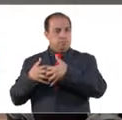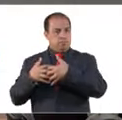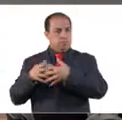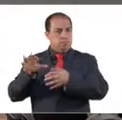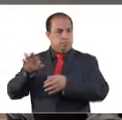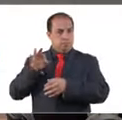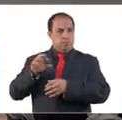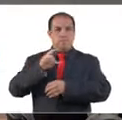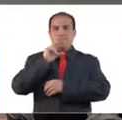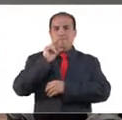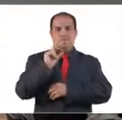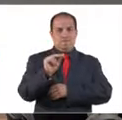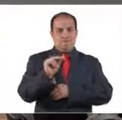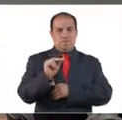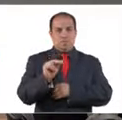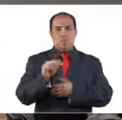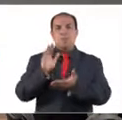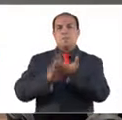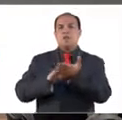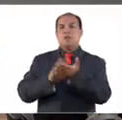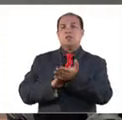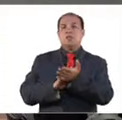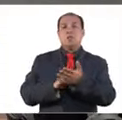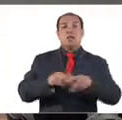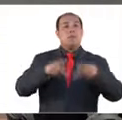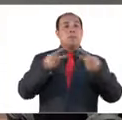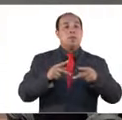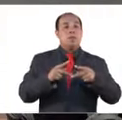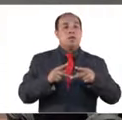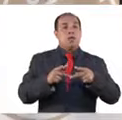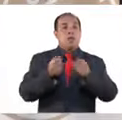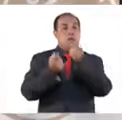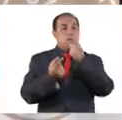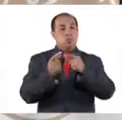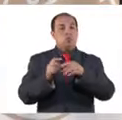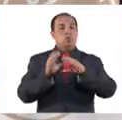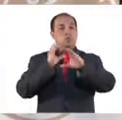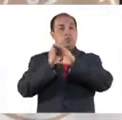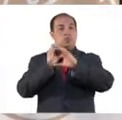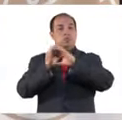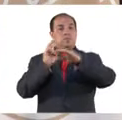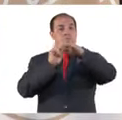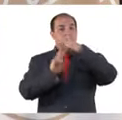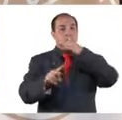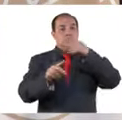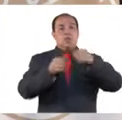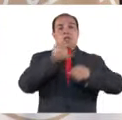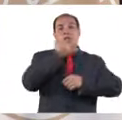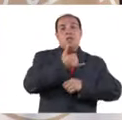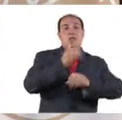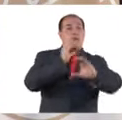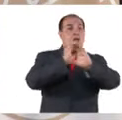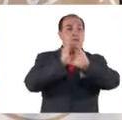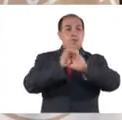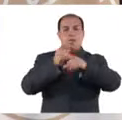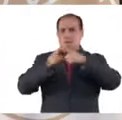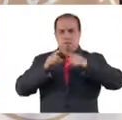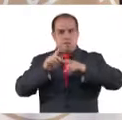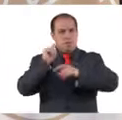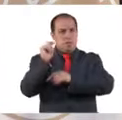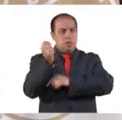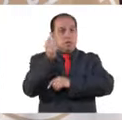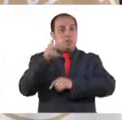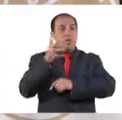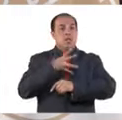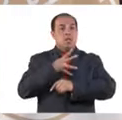el requisito era que fabricaran, que hubieran vendido al menos trolebuses y autobuses de cualquier tecnología, pero que fueran